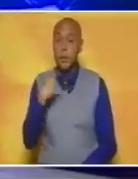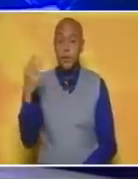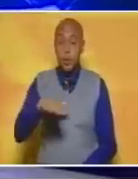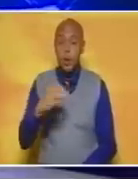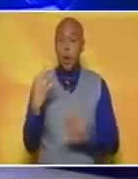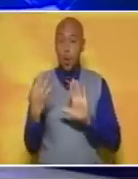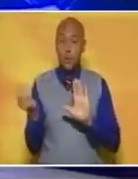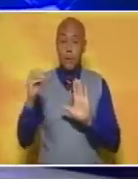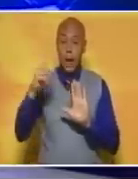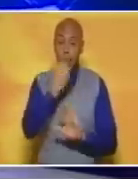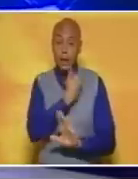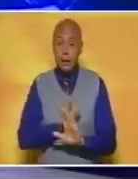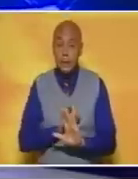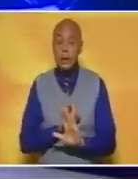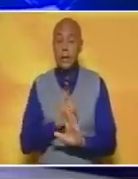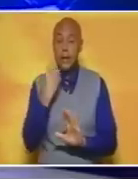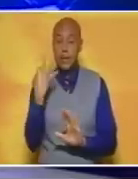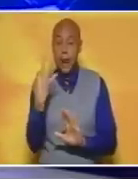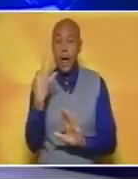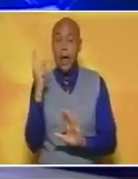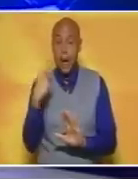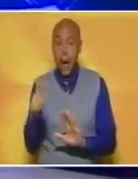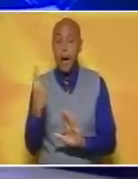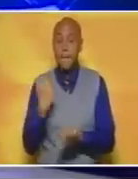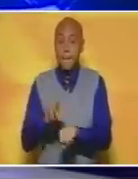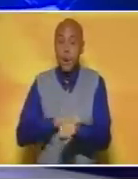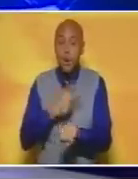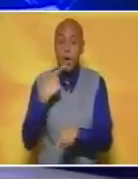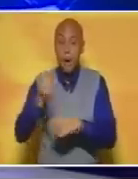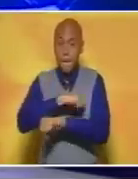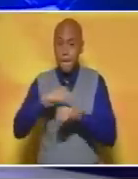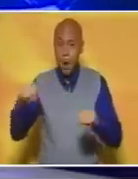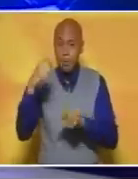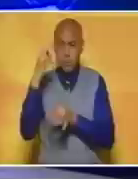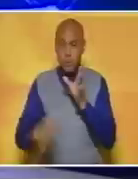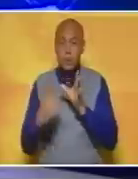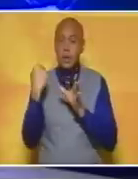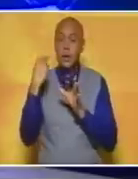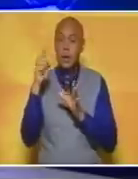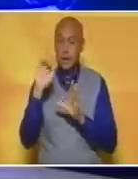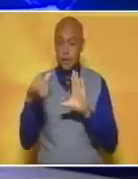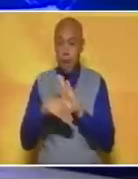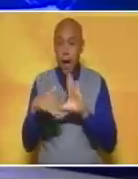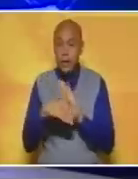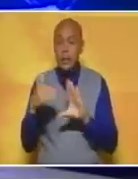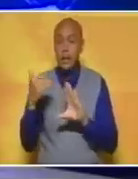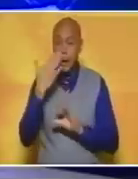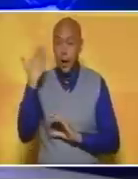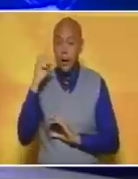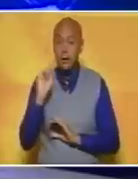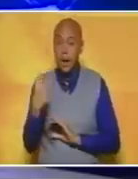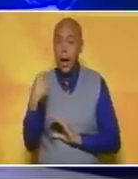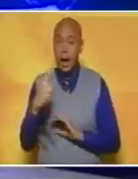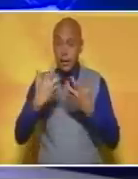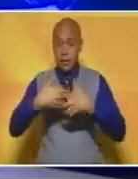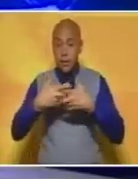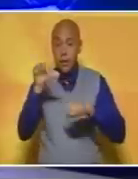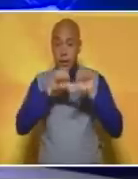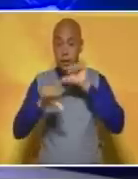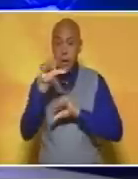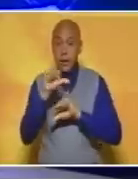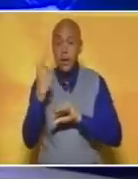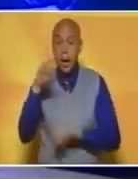8 resultaron heridas, 3 de ellas de gravedad tras la explosión e incendio registrados este martes en una industria química de la región